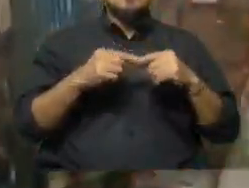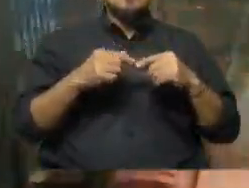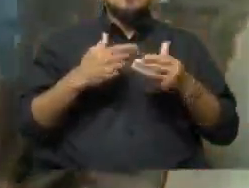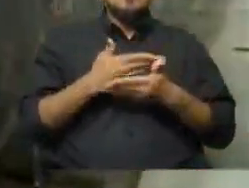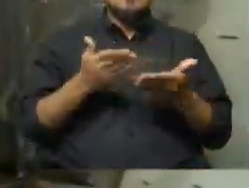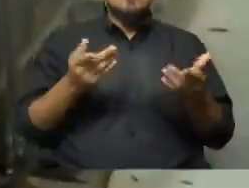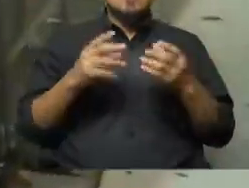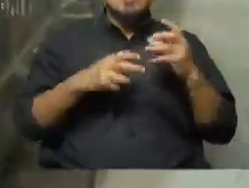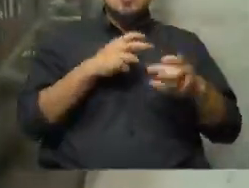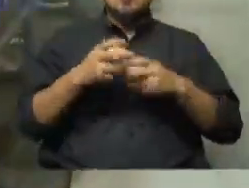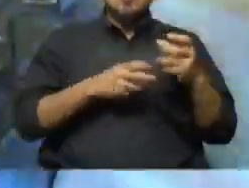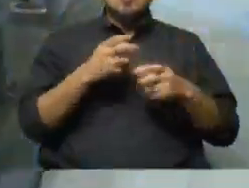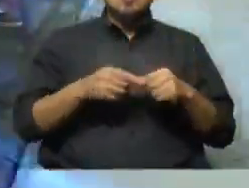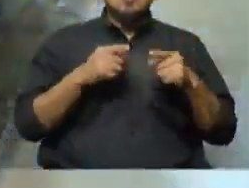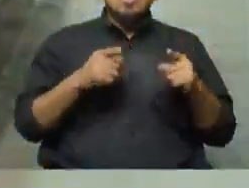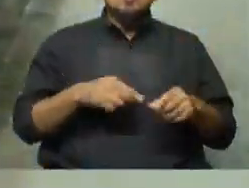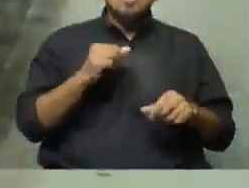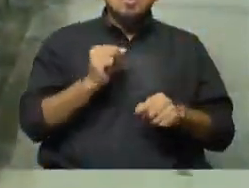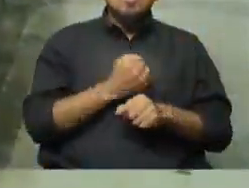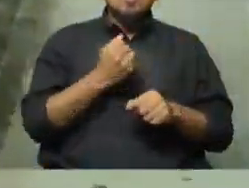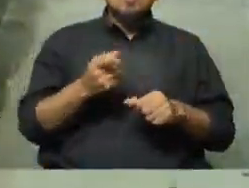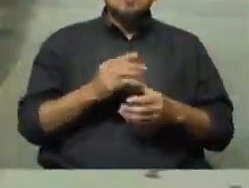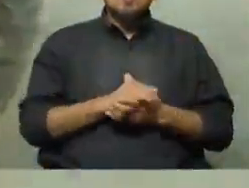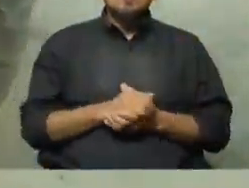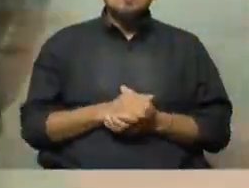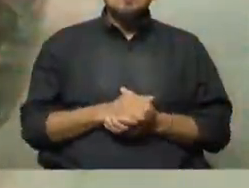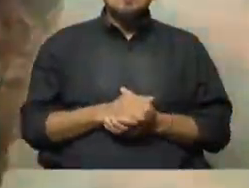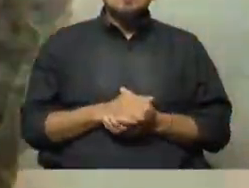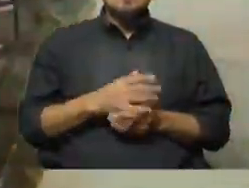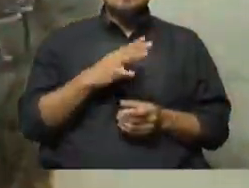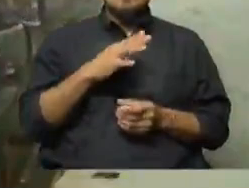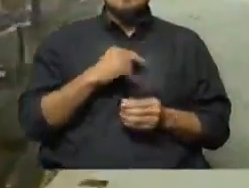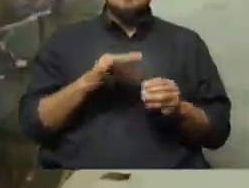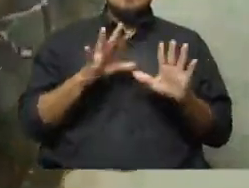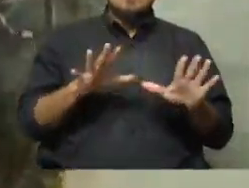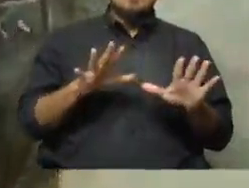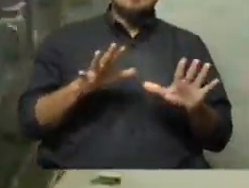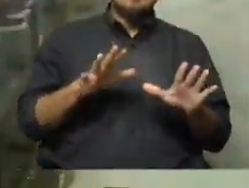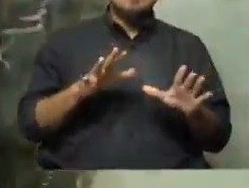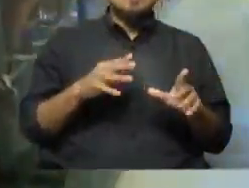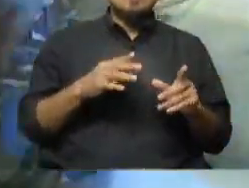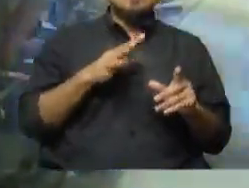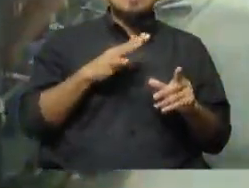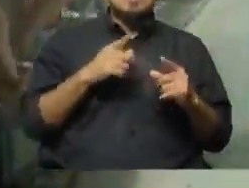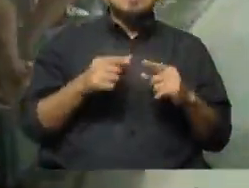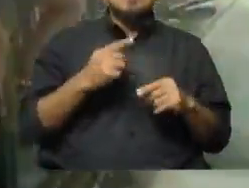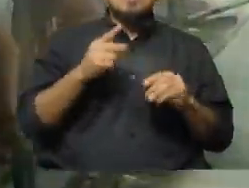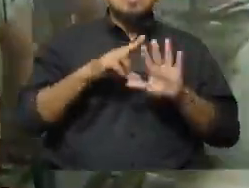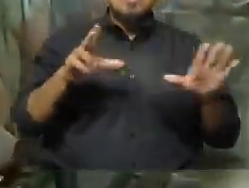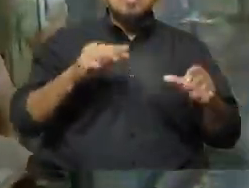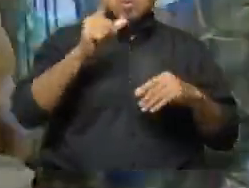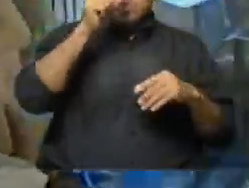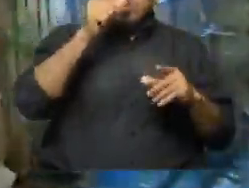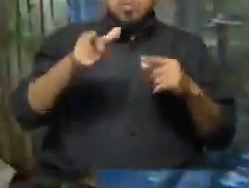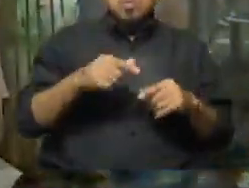despliegue, el color. Eso es lo que se premia acá. Y hay 10 jurados que están dispersos por todo 18 de julio